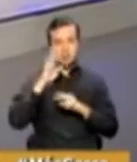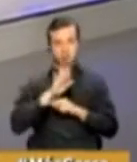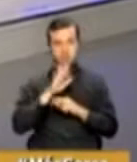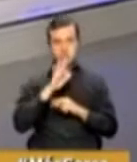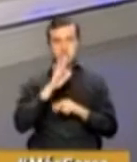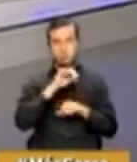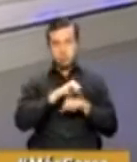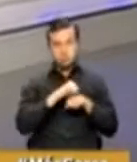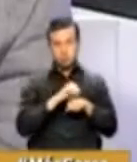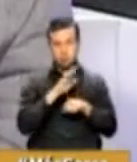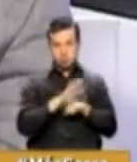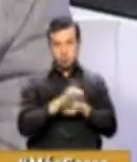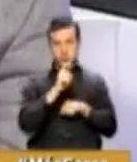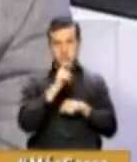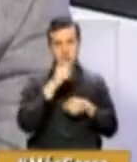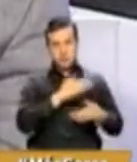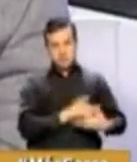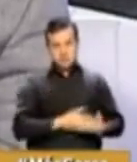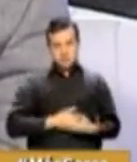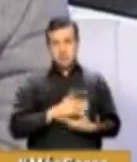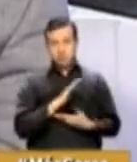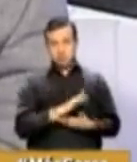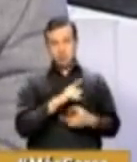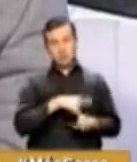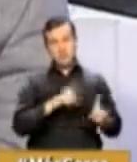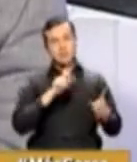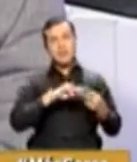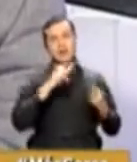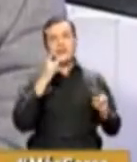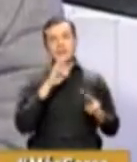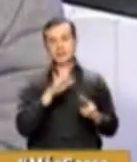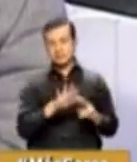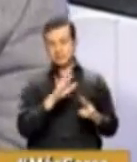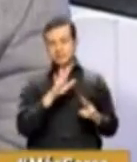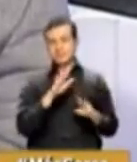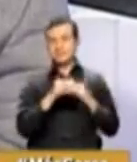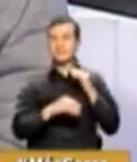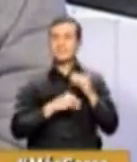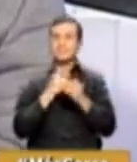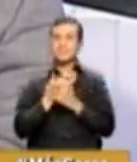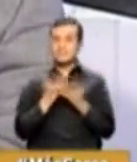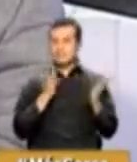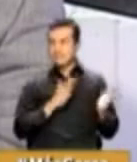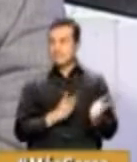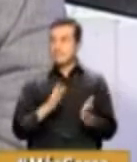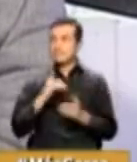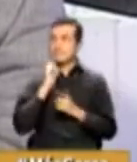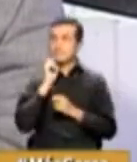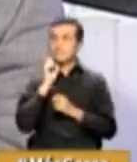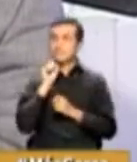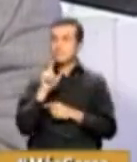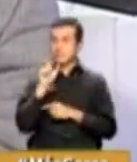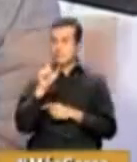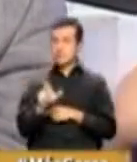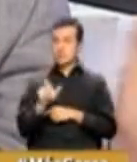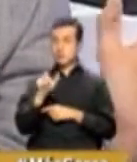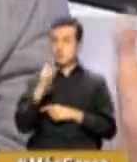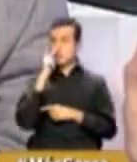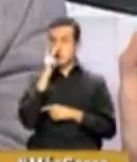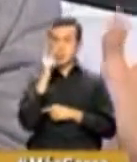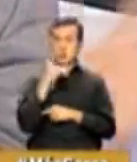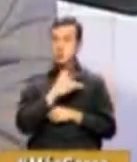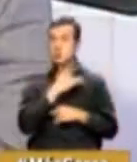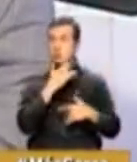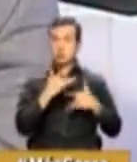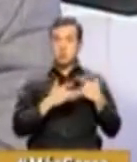cosa es que sea hereditario. Pues esto no es lo mismo. Entonces, exacto. Y entonces, ¿qué es lo que debe hacer, para responder a tu pregunta, un paciente que nota los